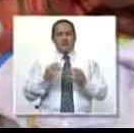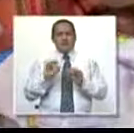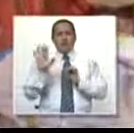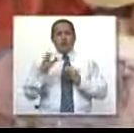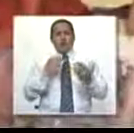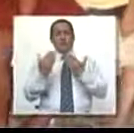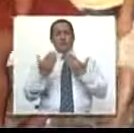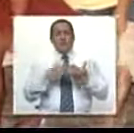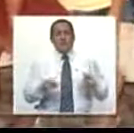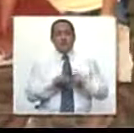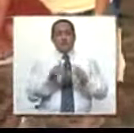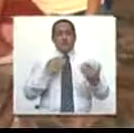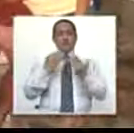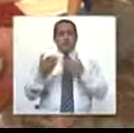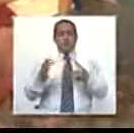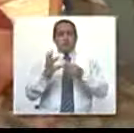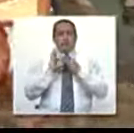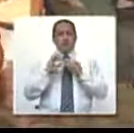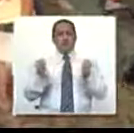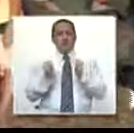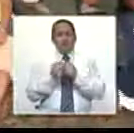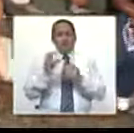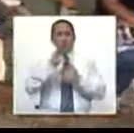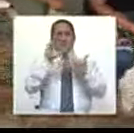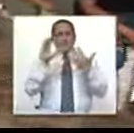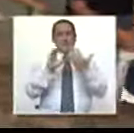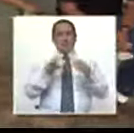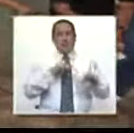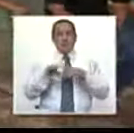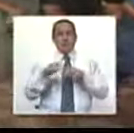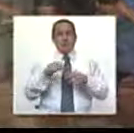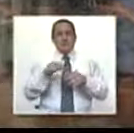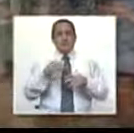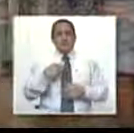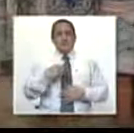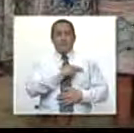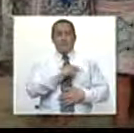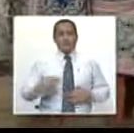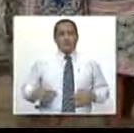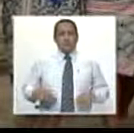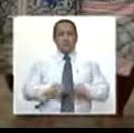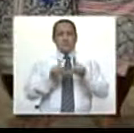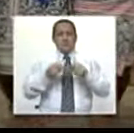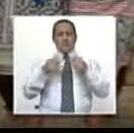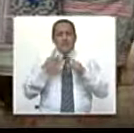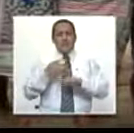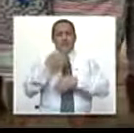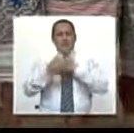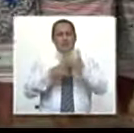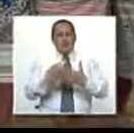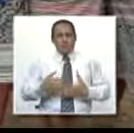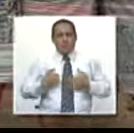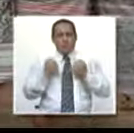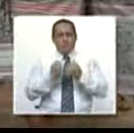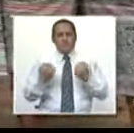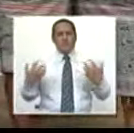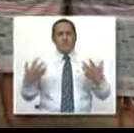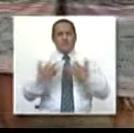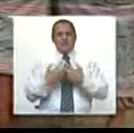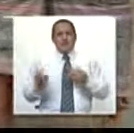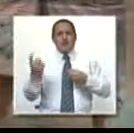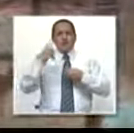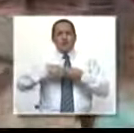otro modo de un modo que nos une nos caracteriza Y nos hace nación caminamos orientando los esfuerzos en integrar